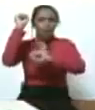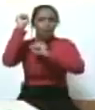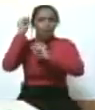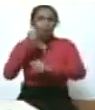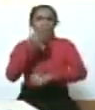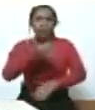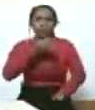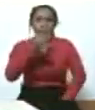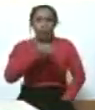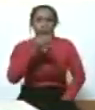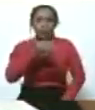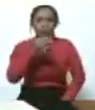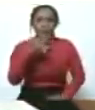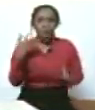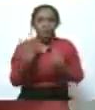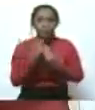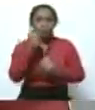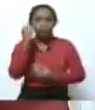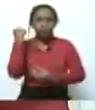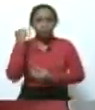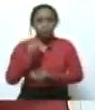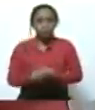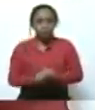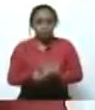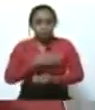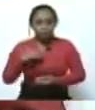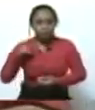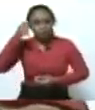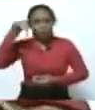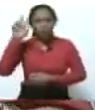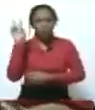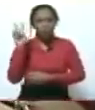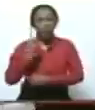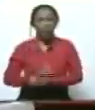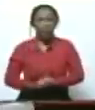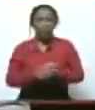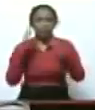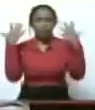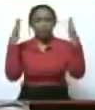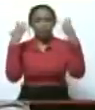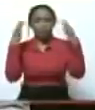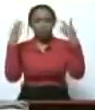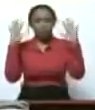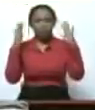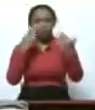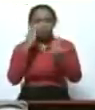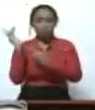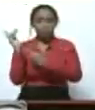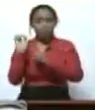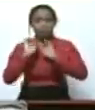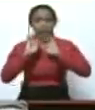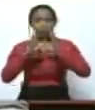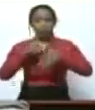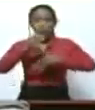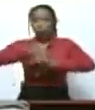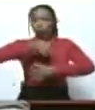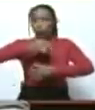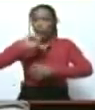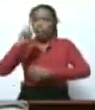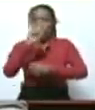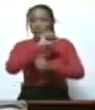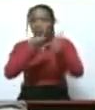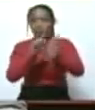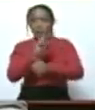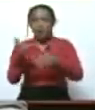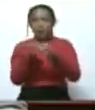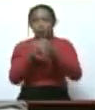buenas tardes, compañeros, compañeras, querido pueblo de Venezuela. Bien, han sido las declaraciones del primer vicepresidente del